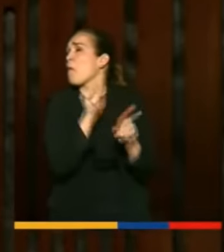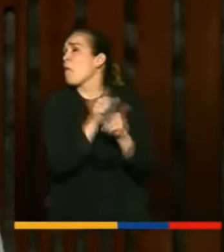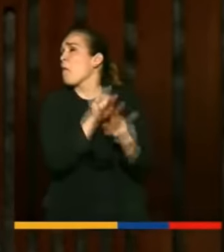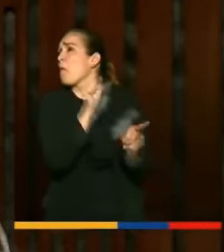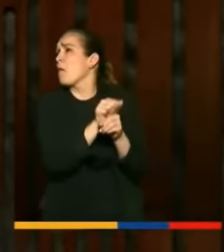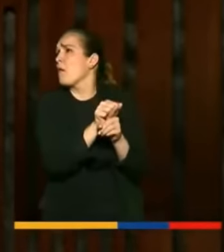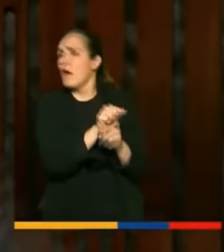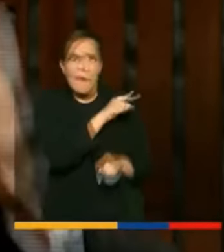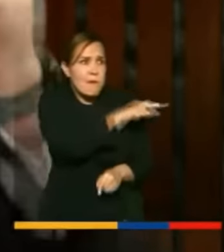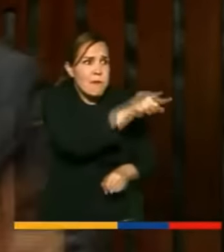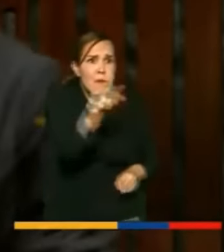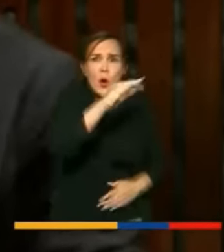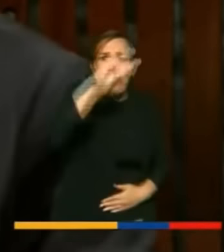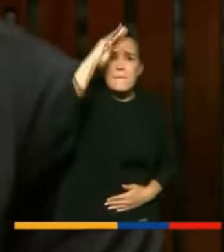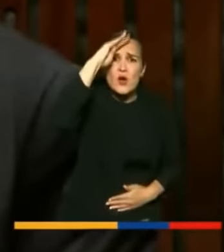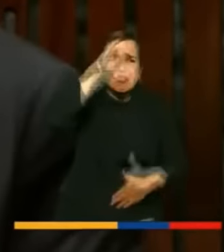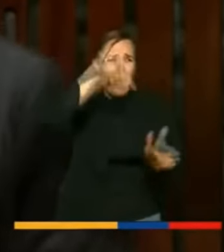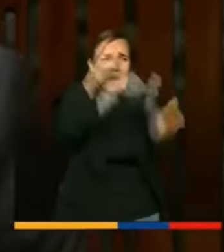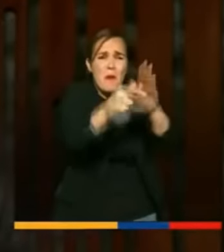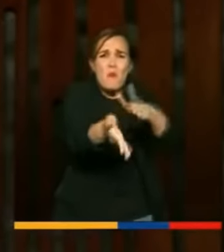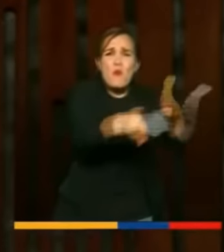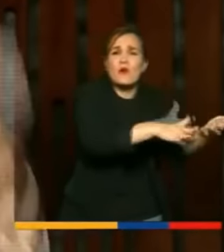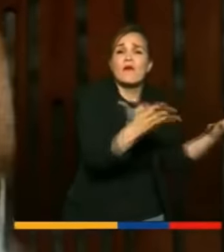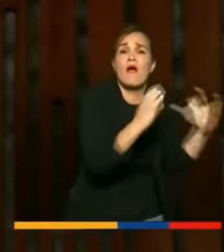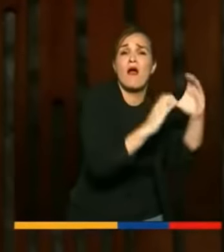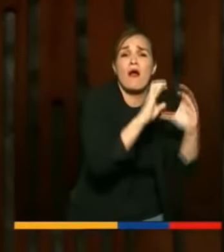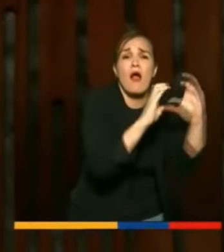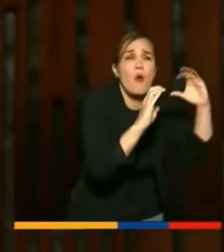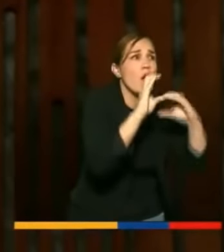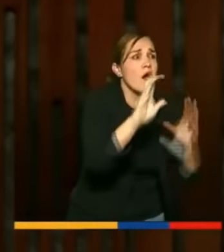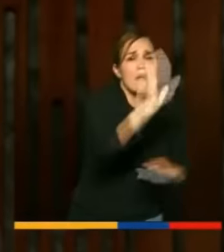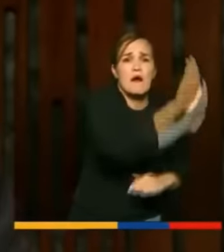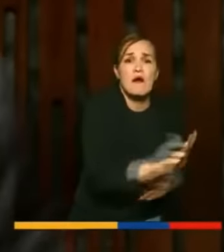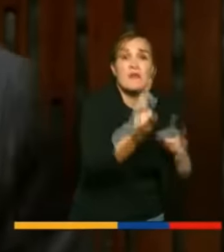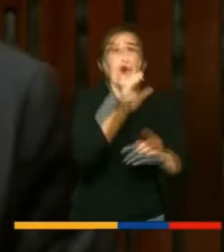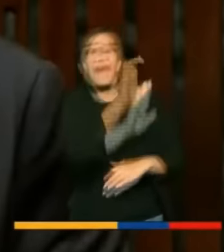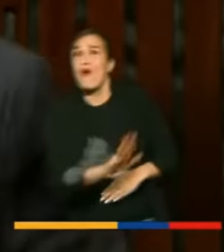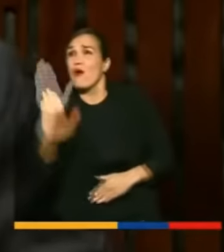estén matando policías en el Cauca y en todo el país.